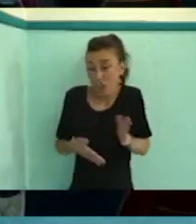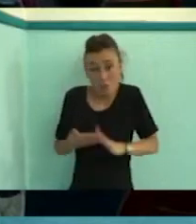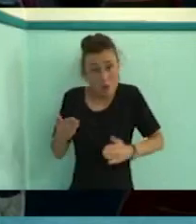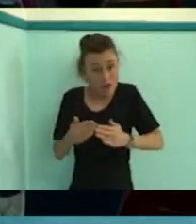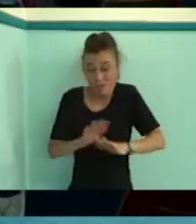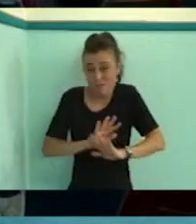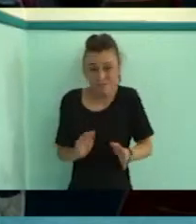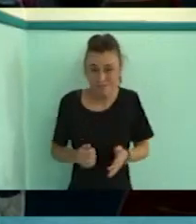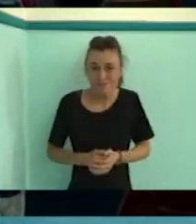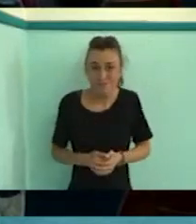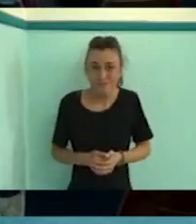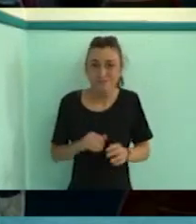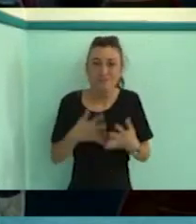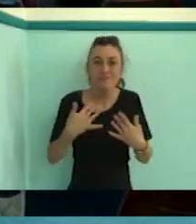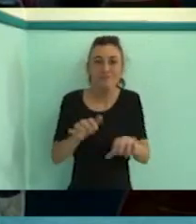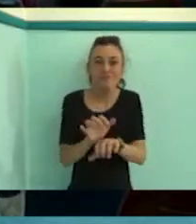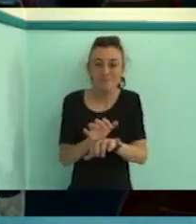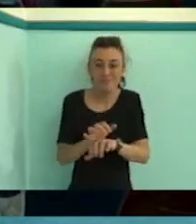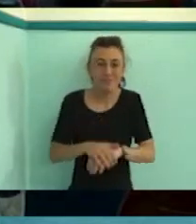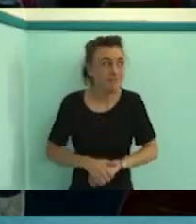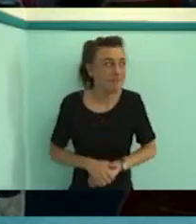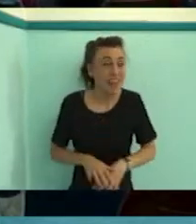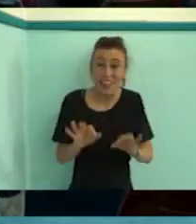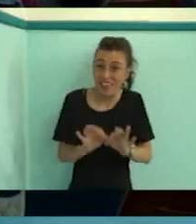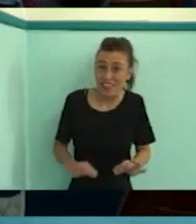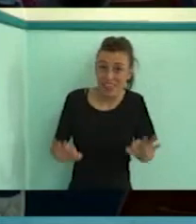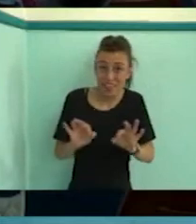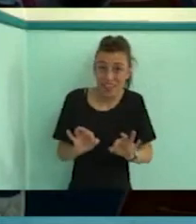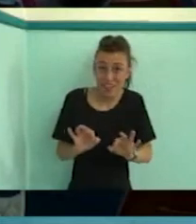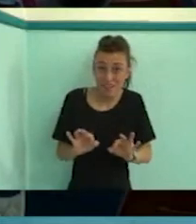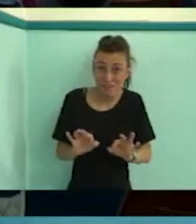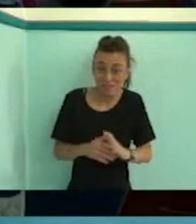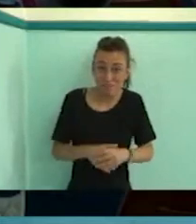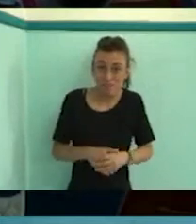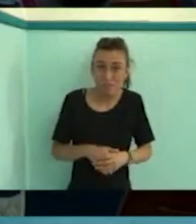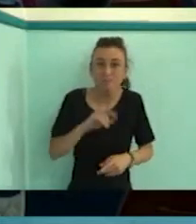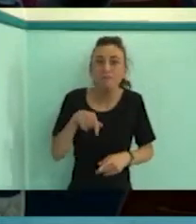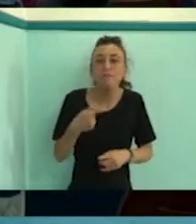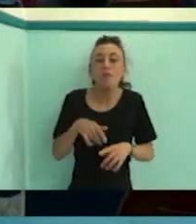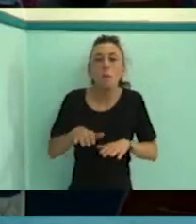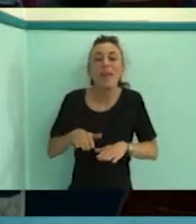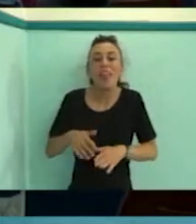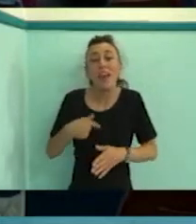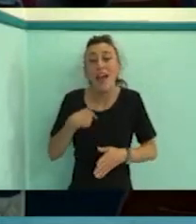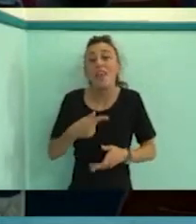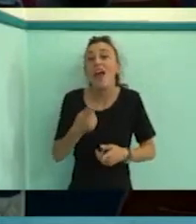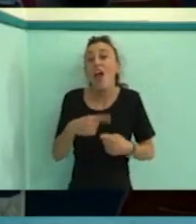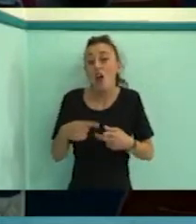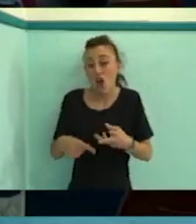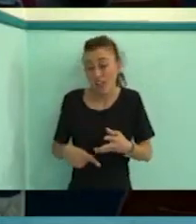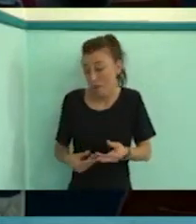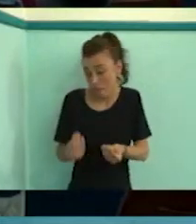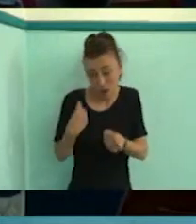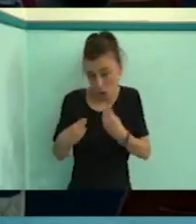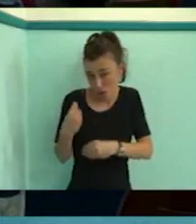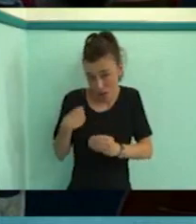ya está nadie Luego luego me quedaré y me preguntaréis cosas porque ya os veo venir luego vendréis